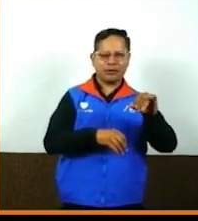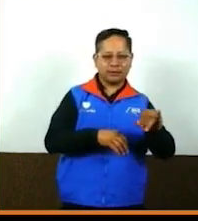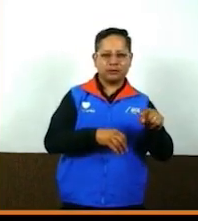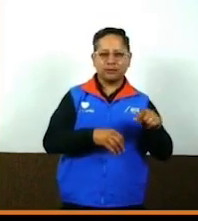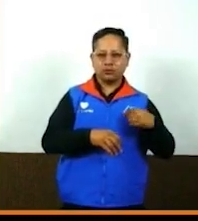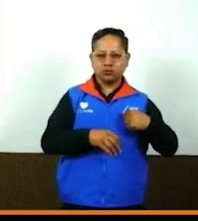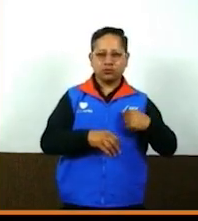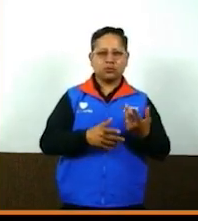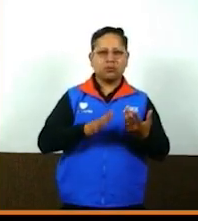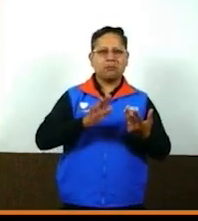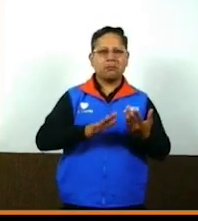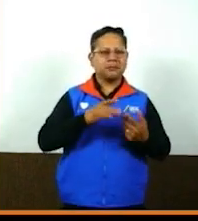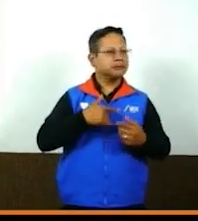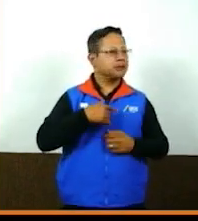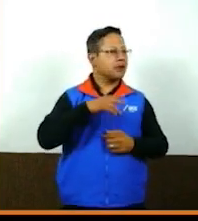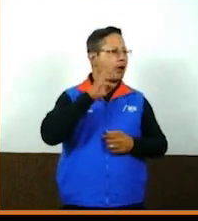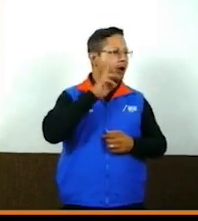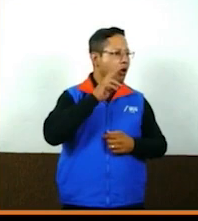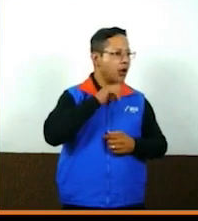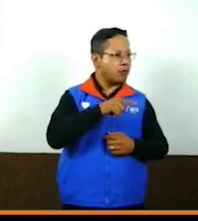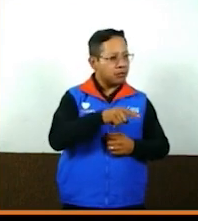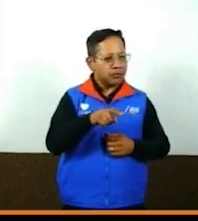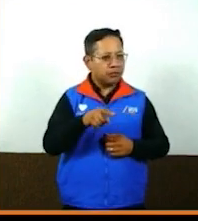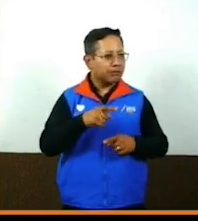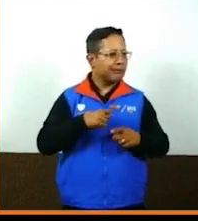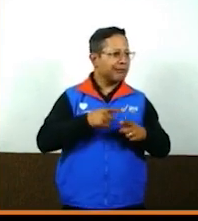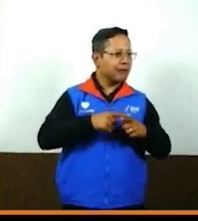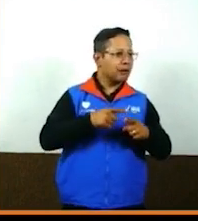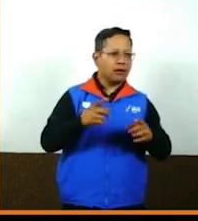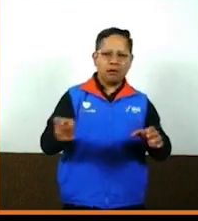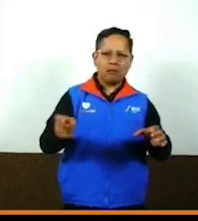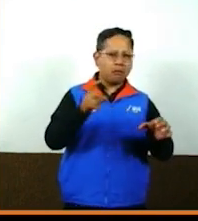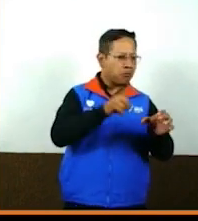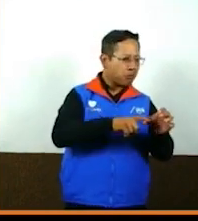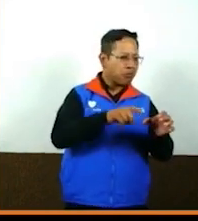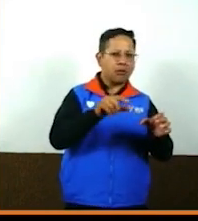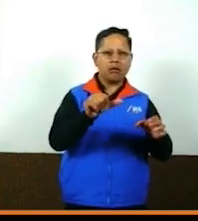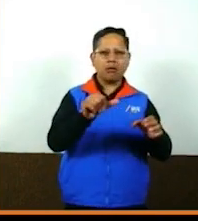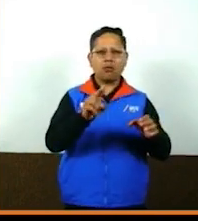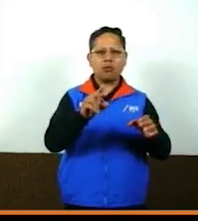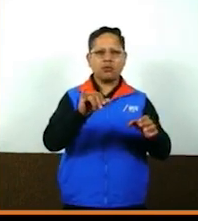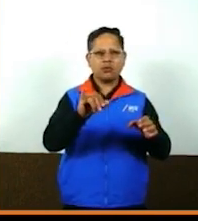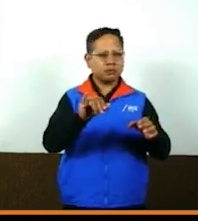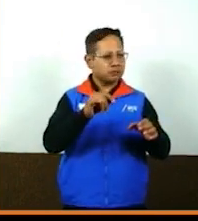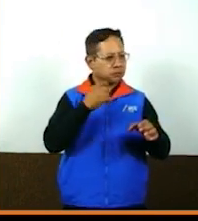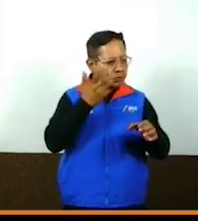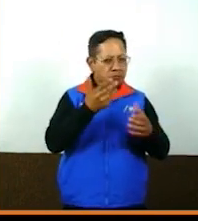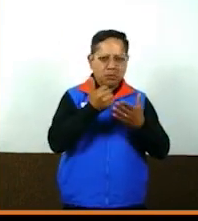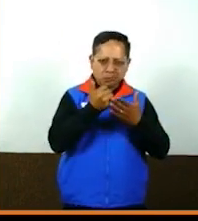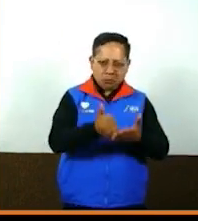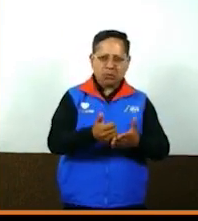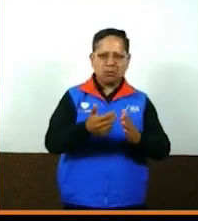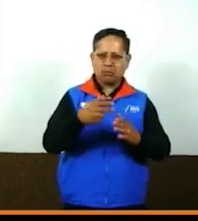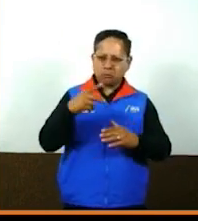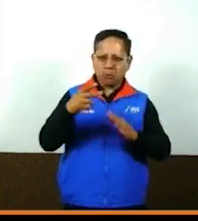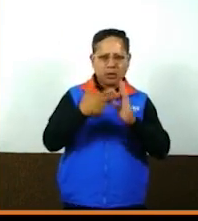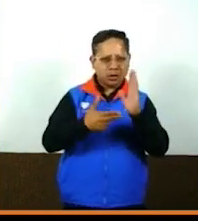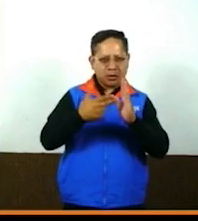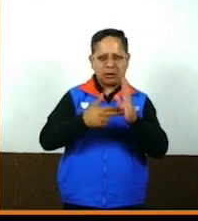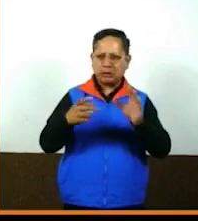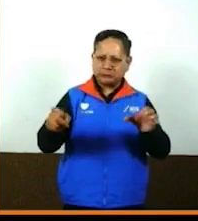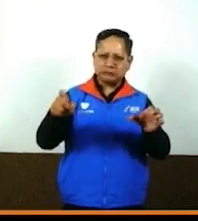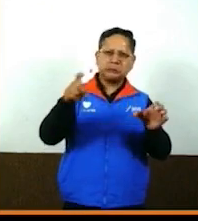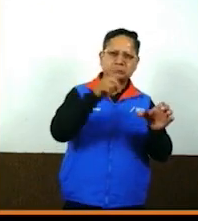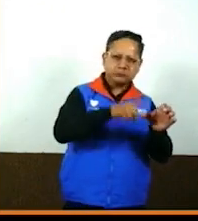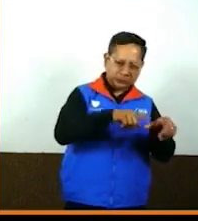cualificación para poder recibir a un colaborador dentro de Audi México, y queremos ayudarle, queremos darle las herramientas para que puedan ser